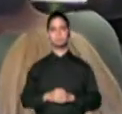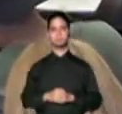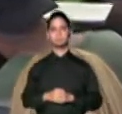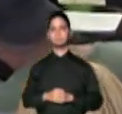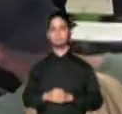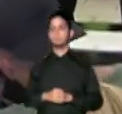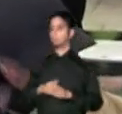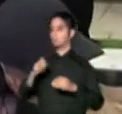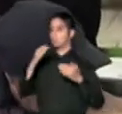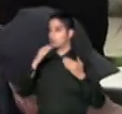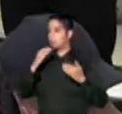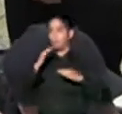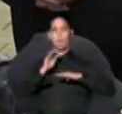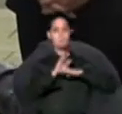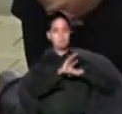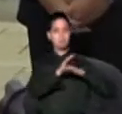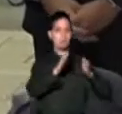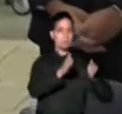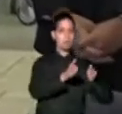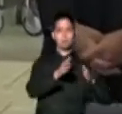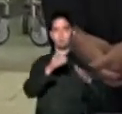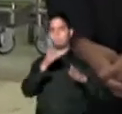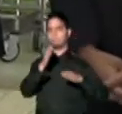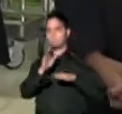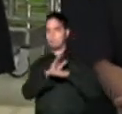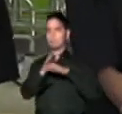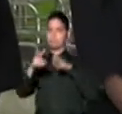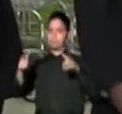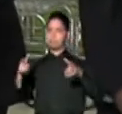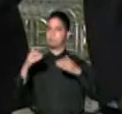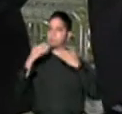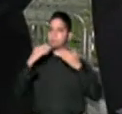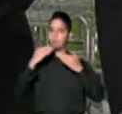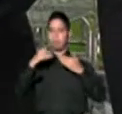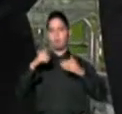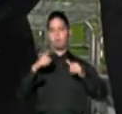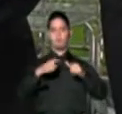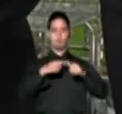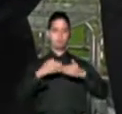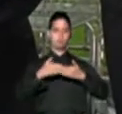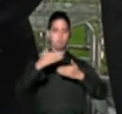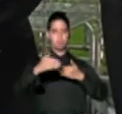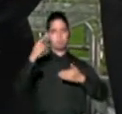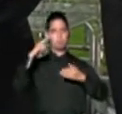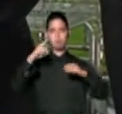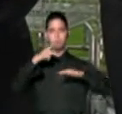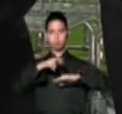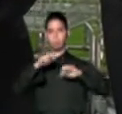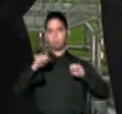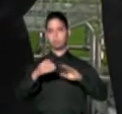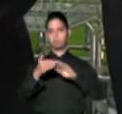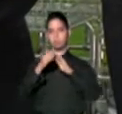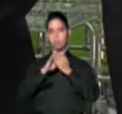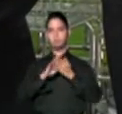medianos comerciantes por entender la importancia de esta ley y aseguró que este es solo el primer paso para que Puerto Rico sea competitivo.